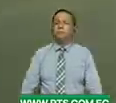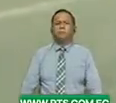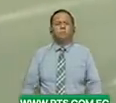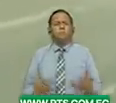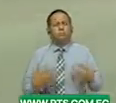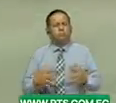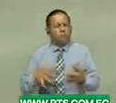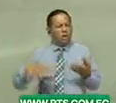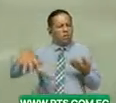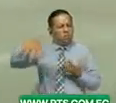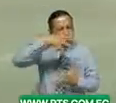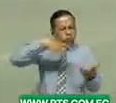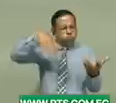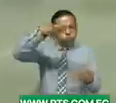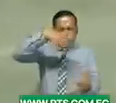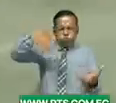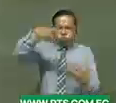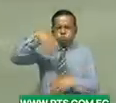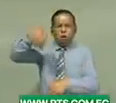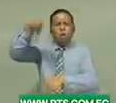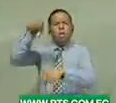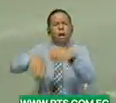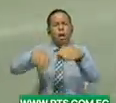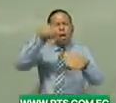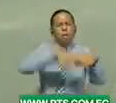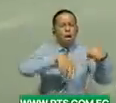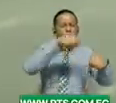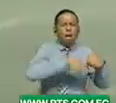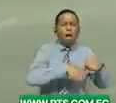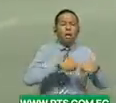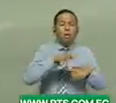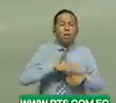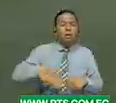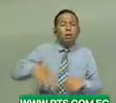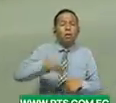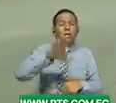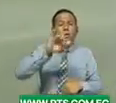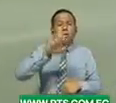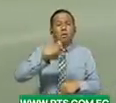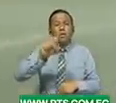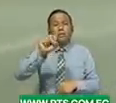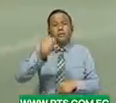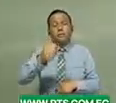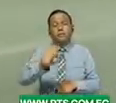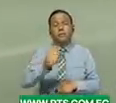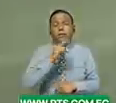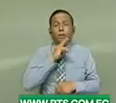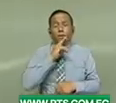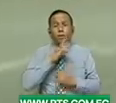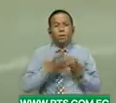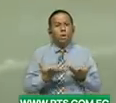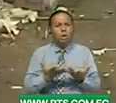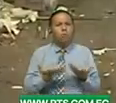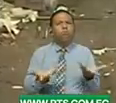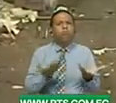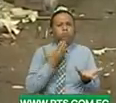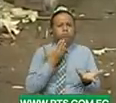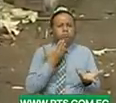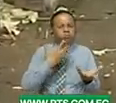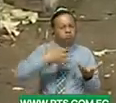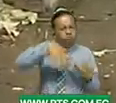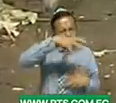Devastación dejó a lo largo de su trayectoria por diversos condados de Texas, Estados Unidos, el sistema de tormentas que